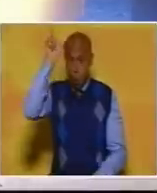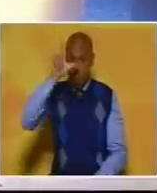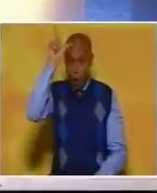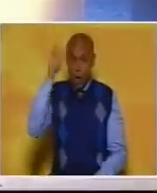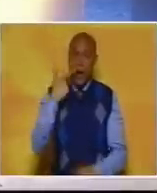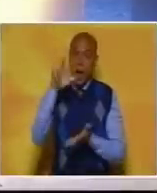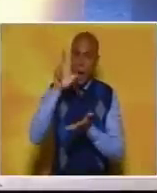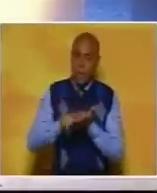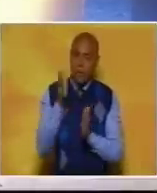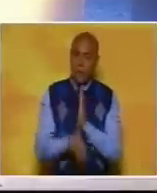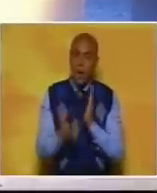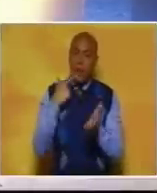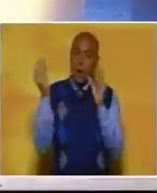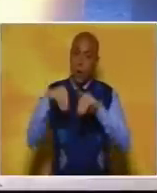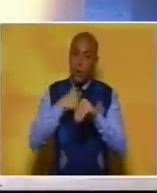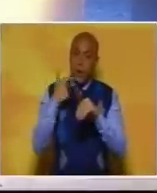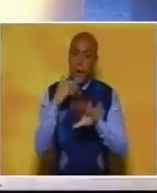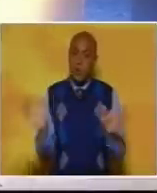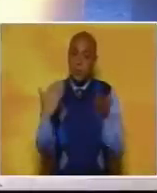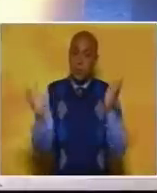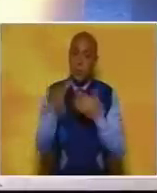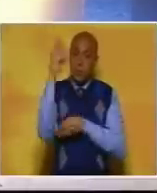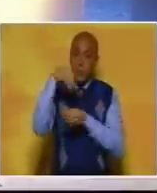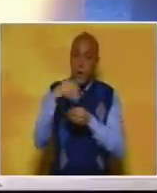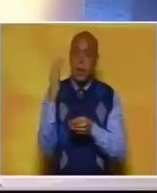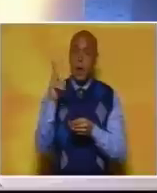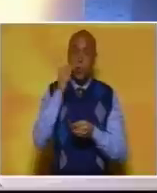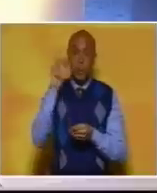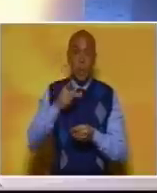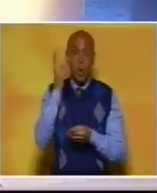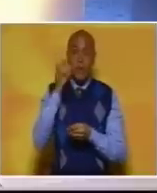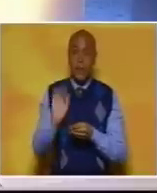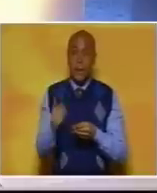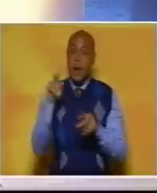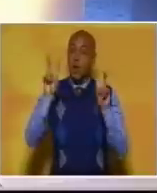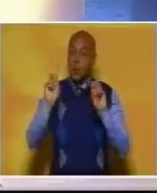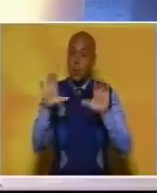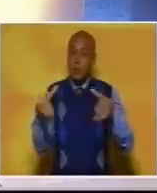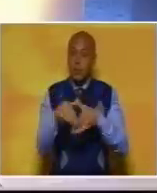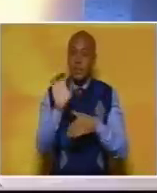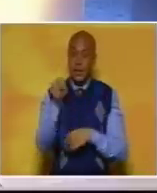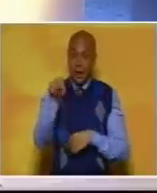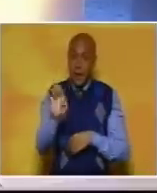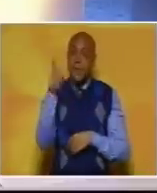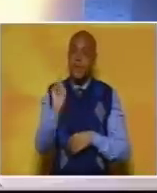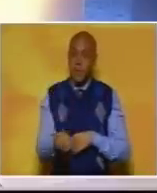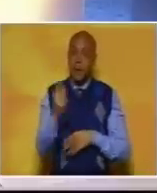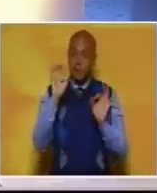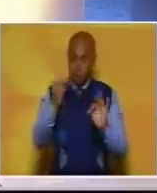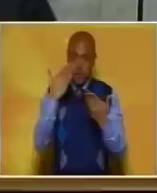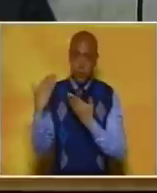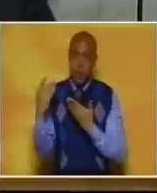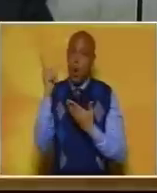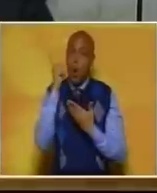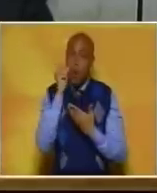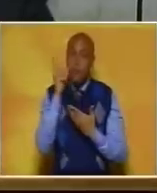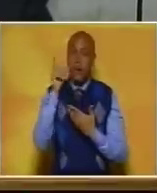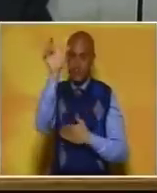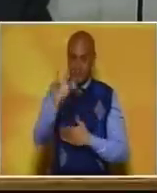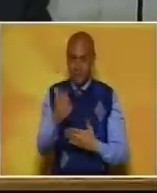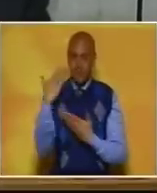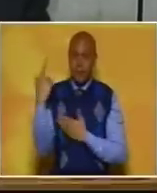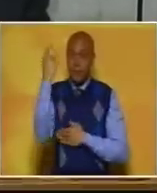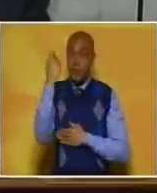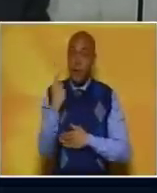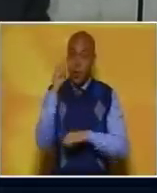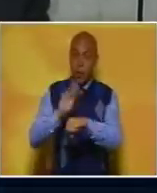un acuerdo para incentivar la participación política y conformación de un nuevo Consejo Nacional Electoral y Parlamentario. El diputado Franklin Duarte